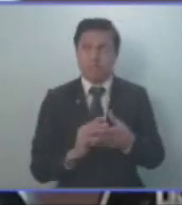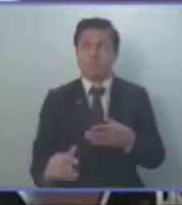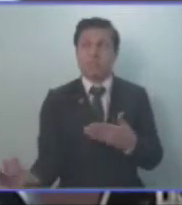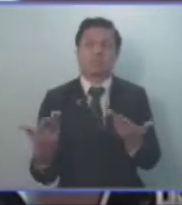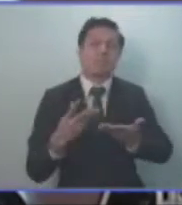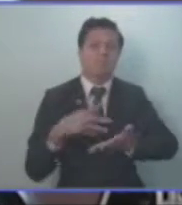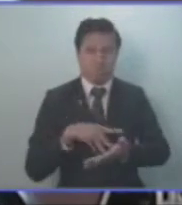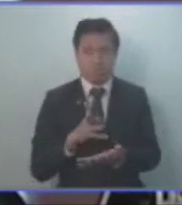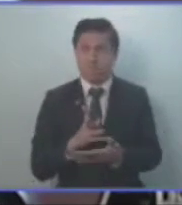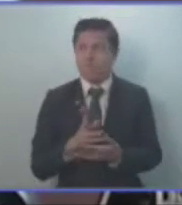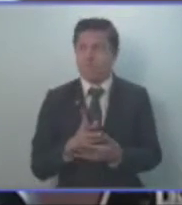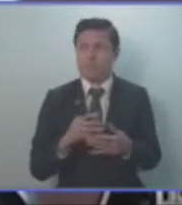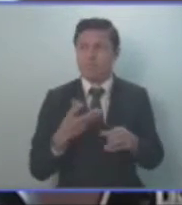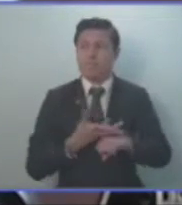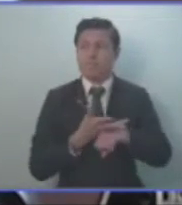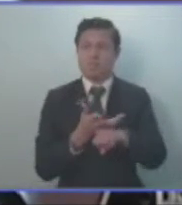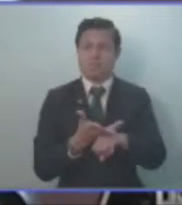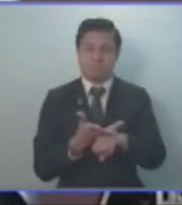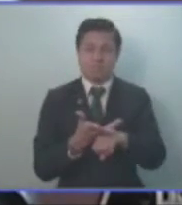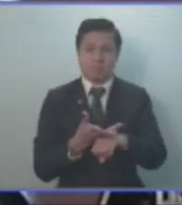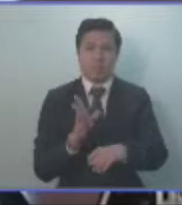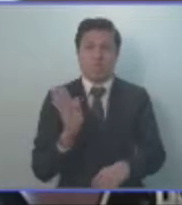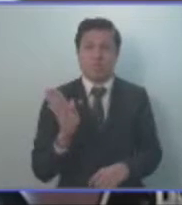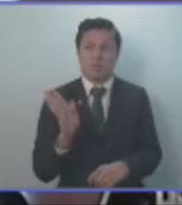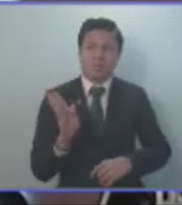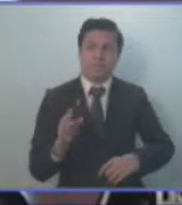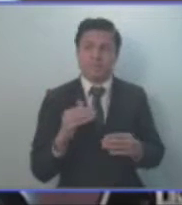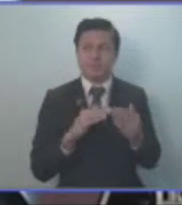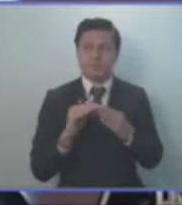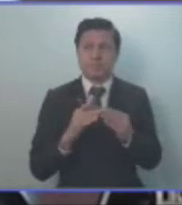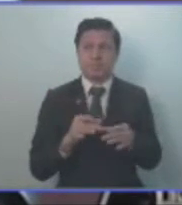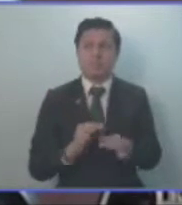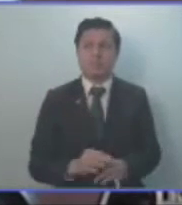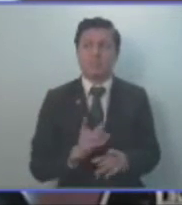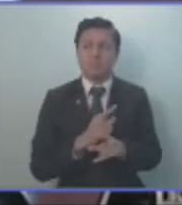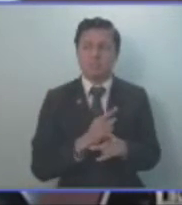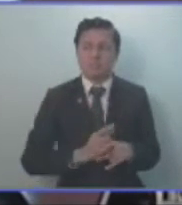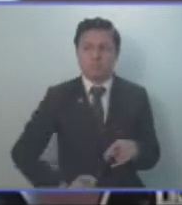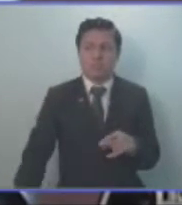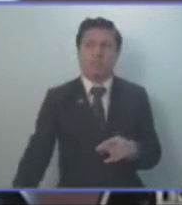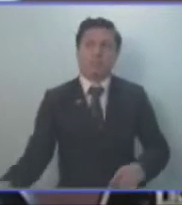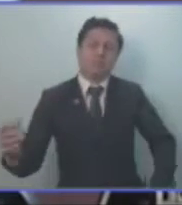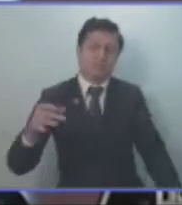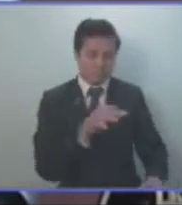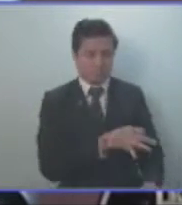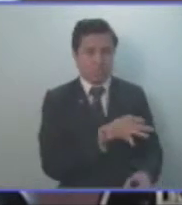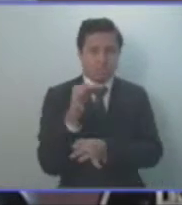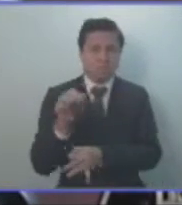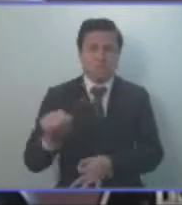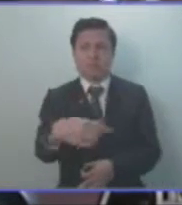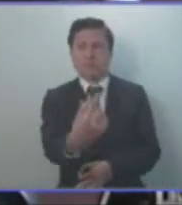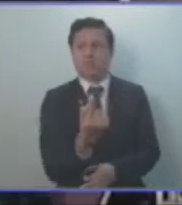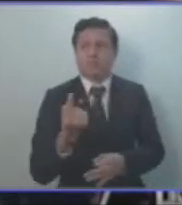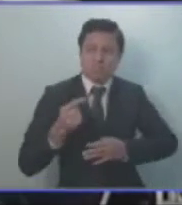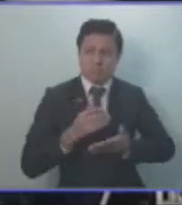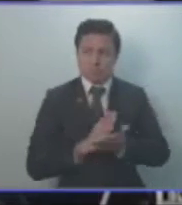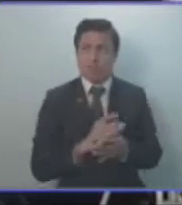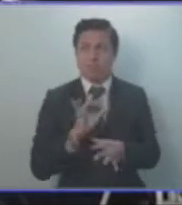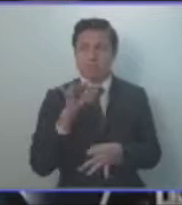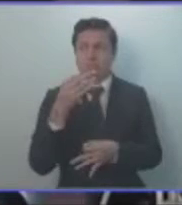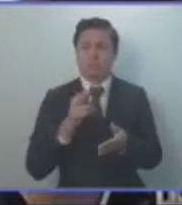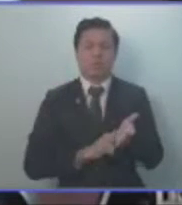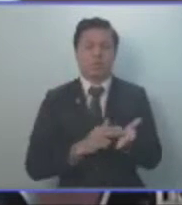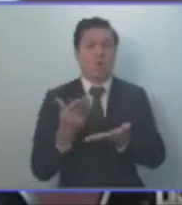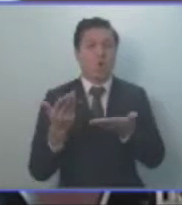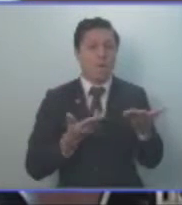servicio público de transporte colectivo de pasajeros en sus diferentes modalidades han transferido a otras personas vía compraventa